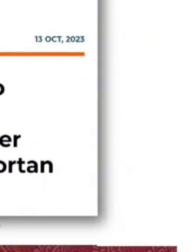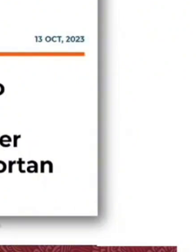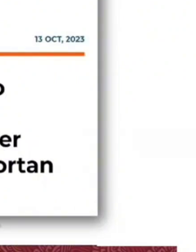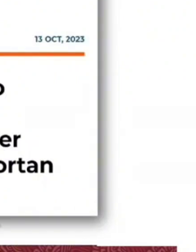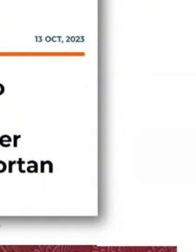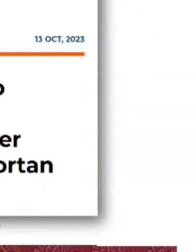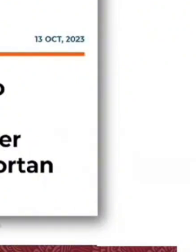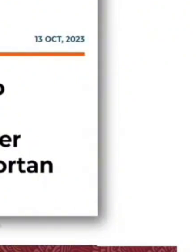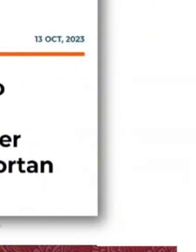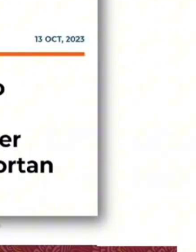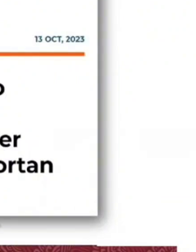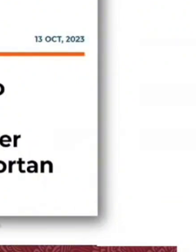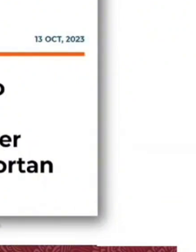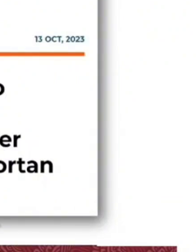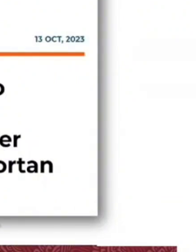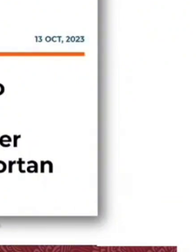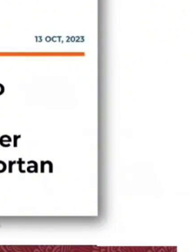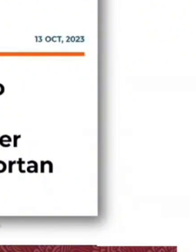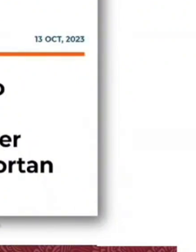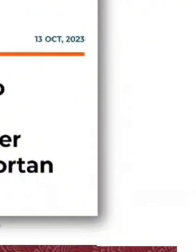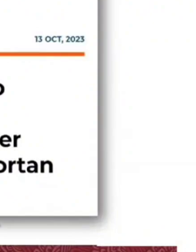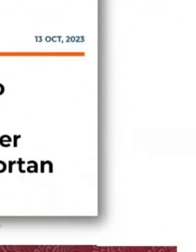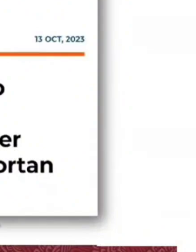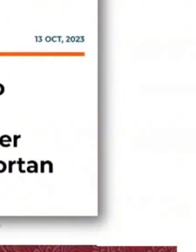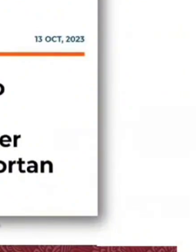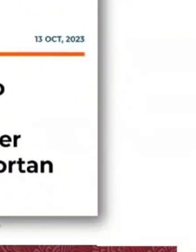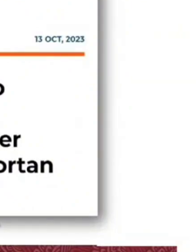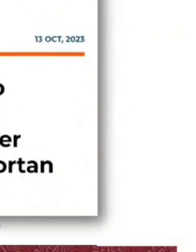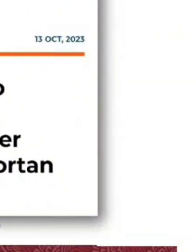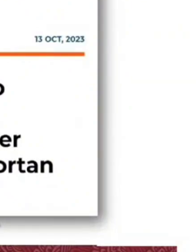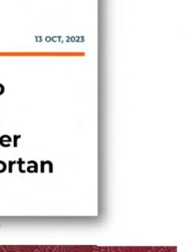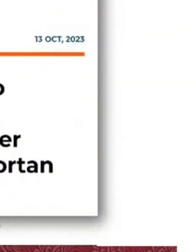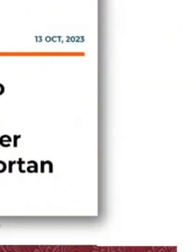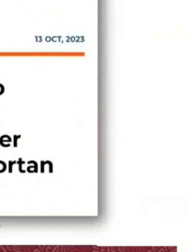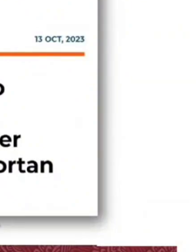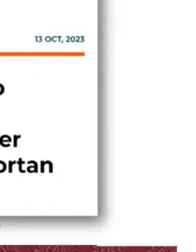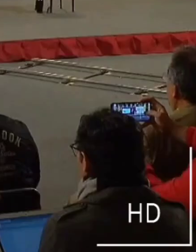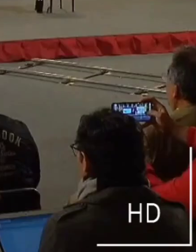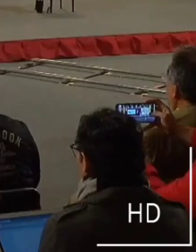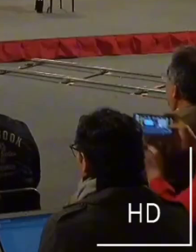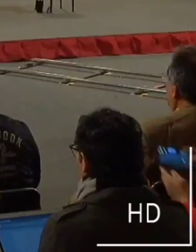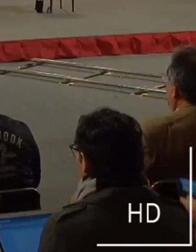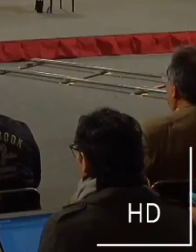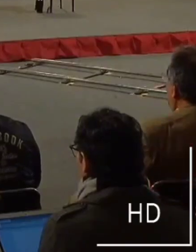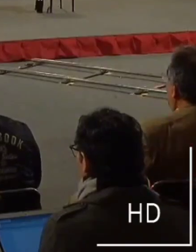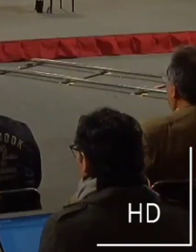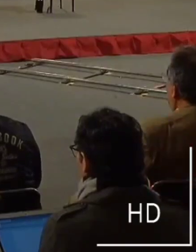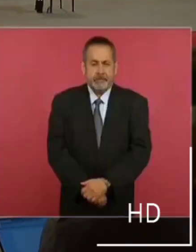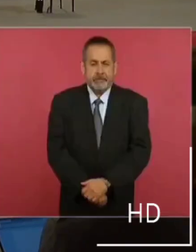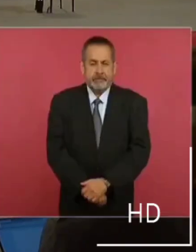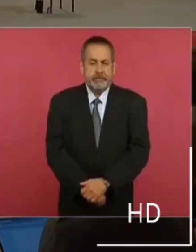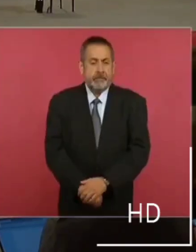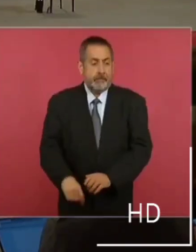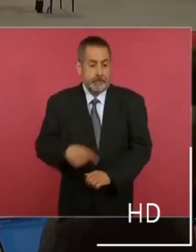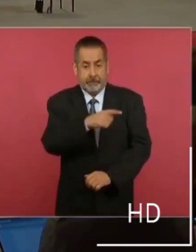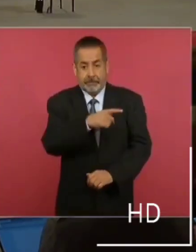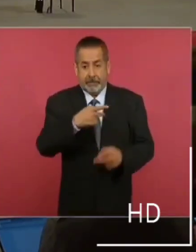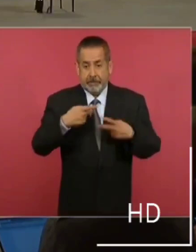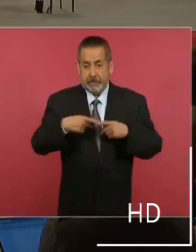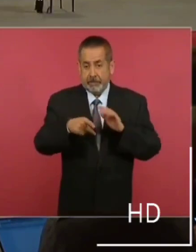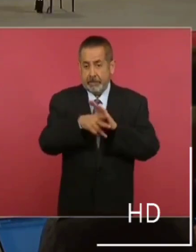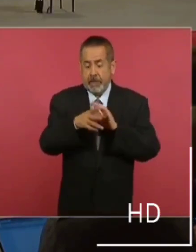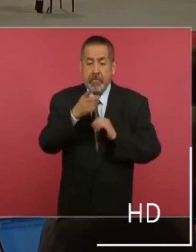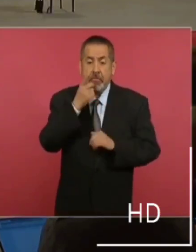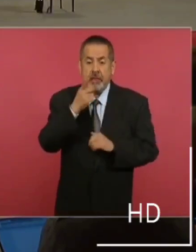un 31%, lo cual es una mentira. El periodista advierte que se pone en riesgo la